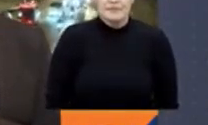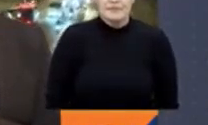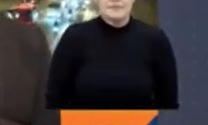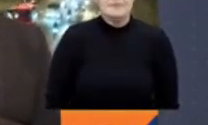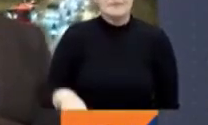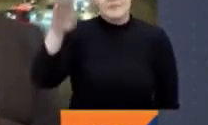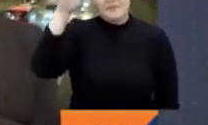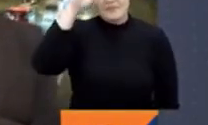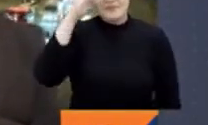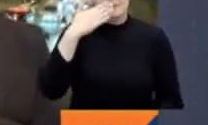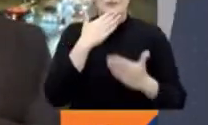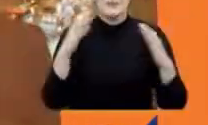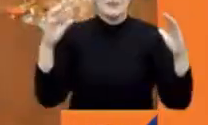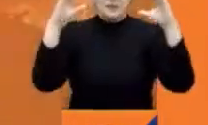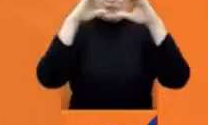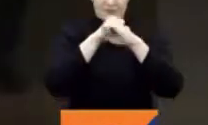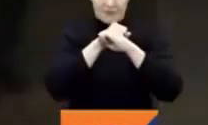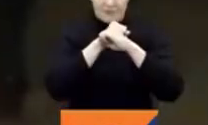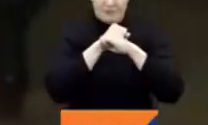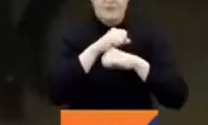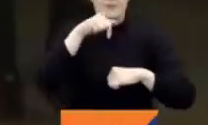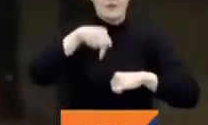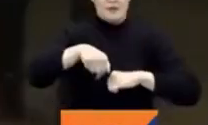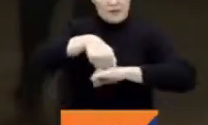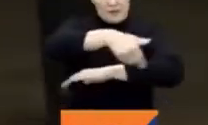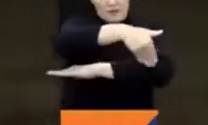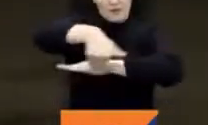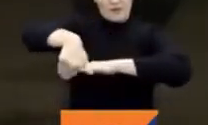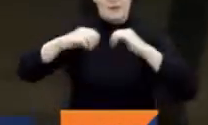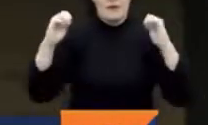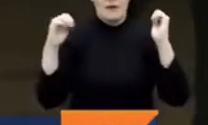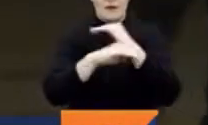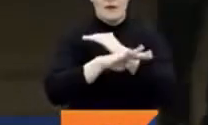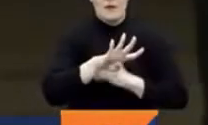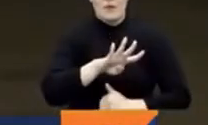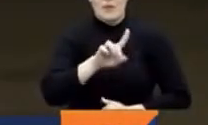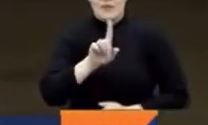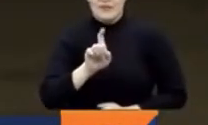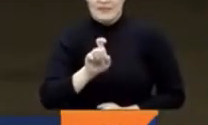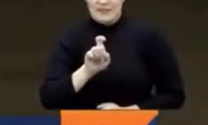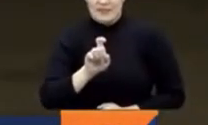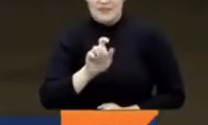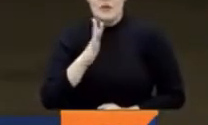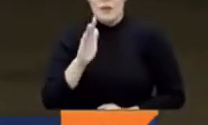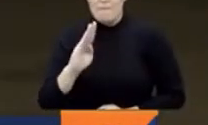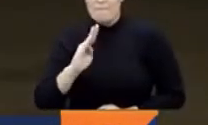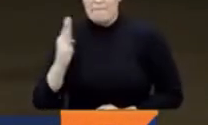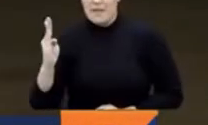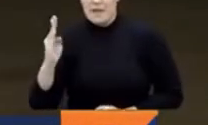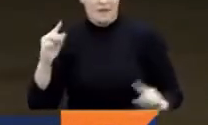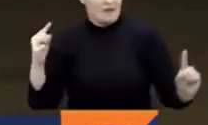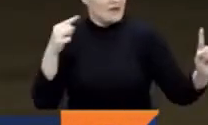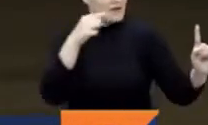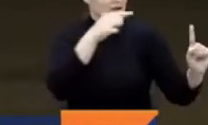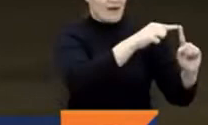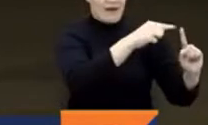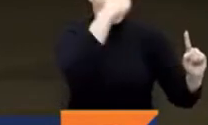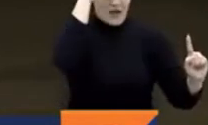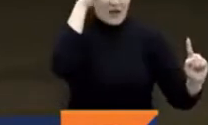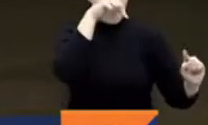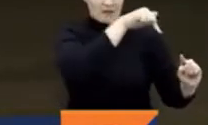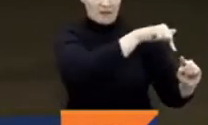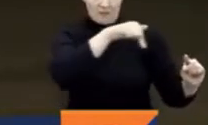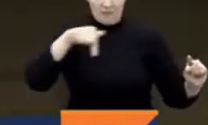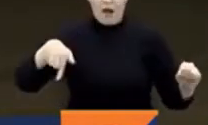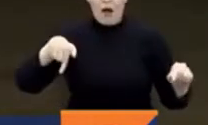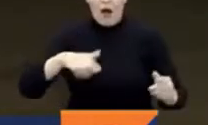Hola, muy buenas noches. Pues en este punto de la carrera 46 vía al mar y que comunica a la ciudad de Barranquilla con Cartagena, no se presentan condiciones